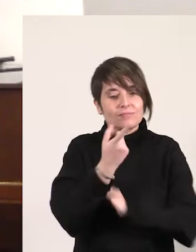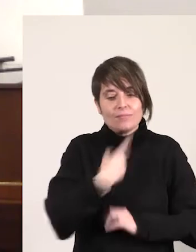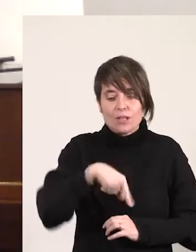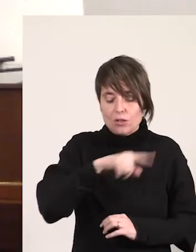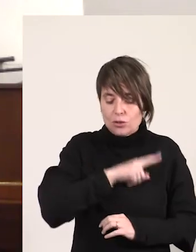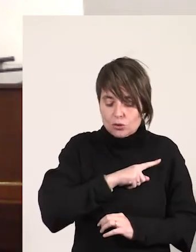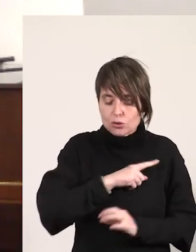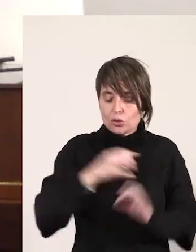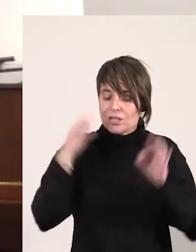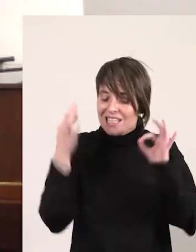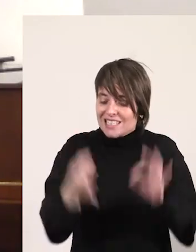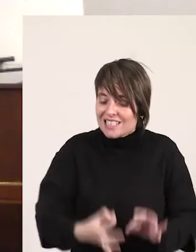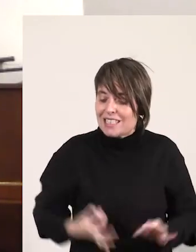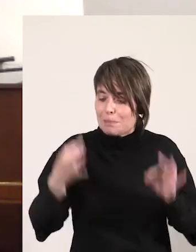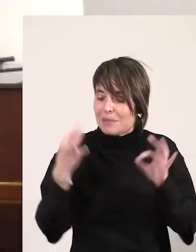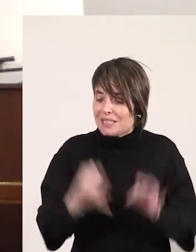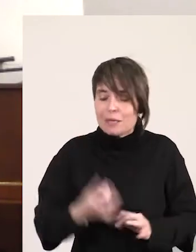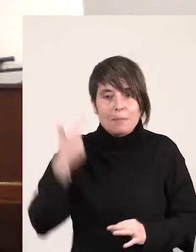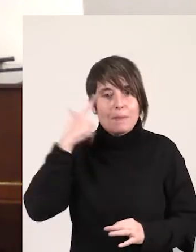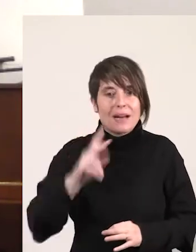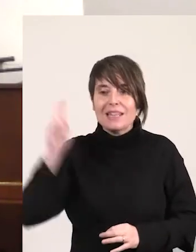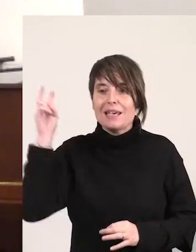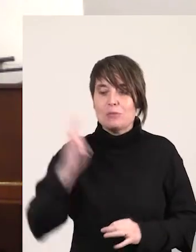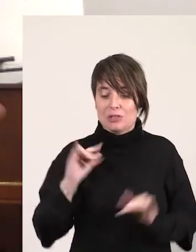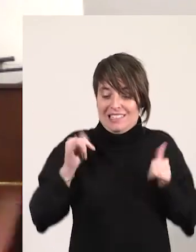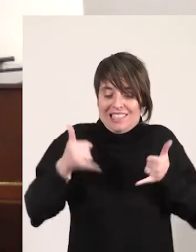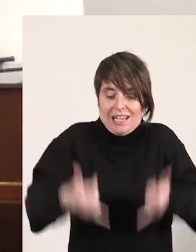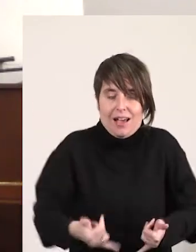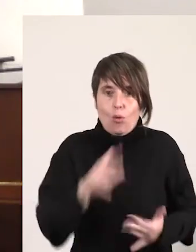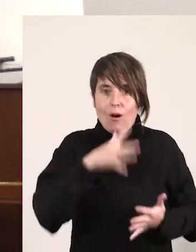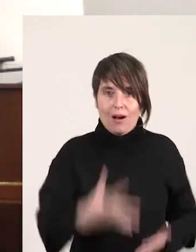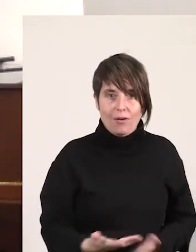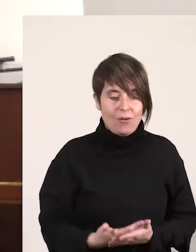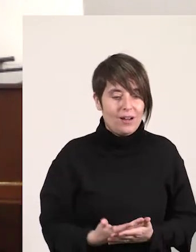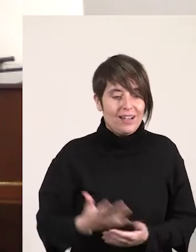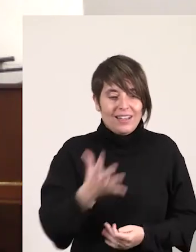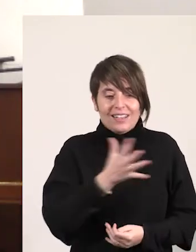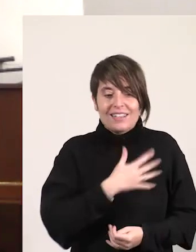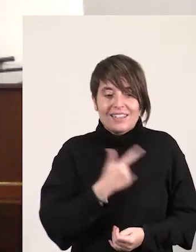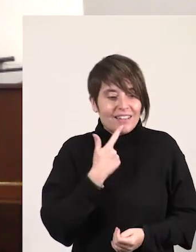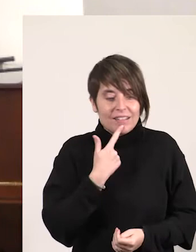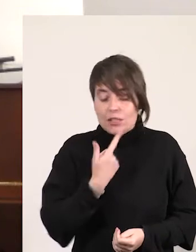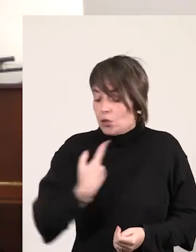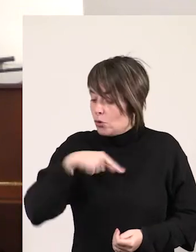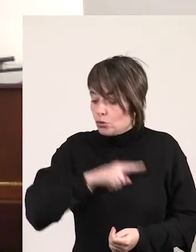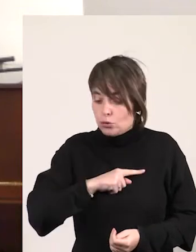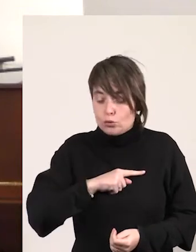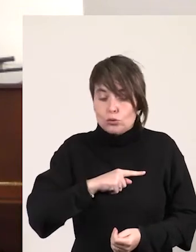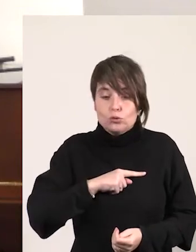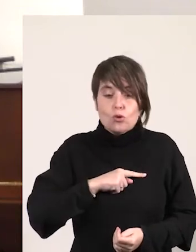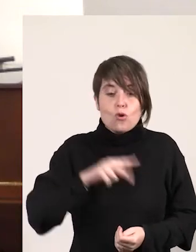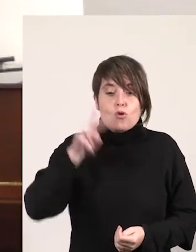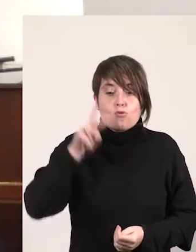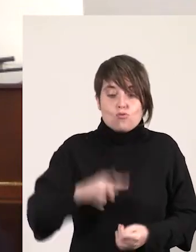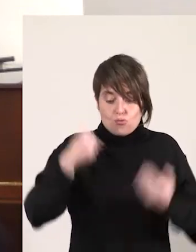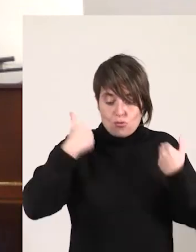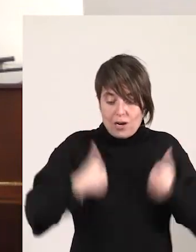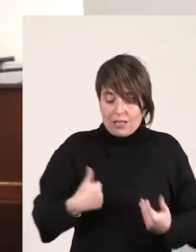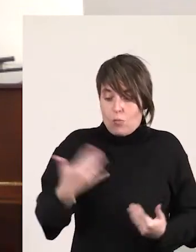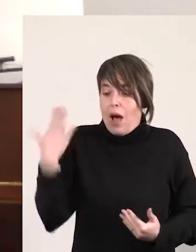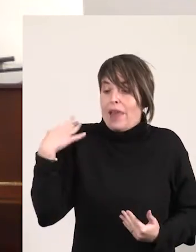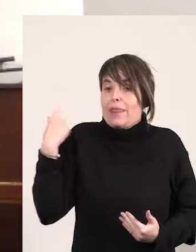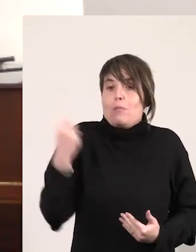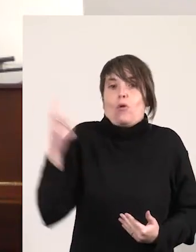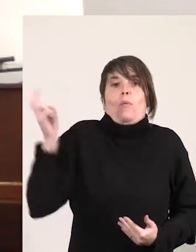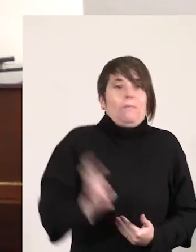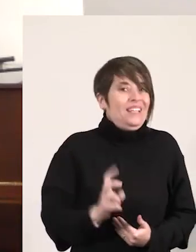que al final somos eternos, eternas, recién llegadas. O sea, nunca podemos estar, ni desde